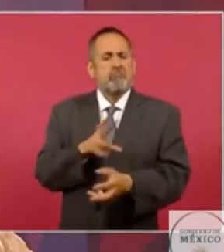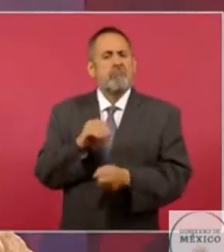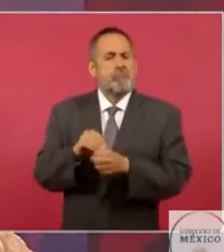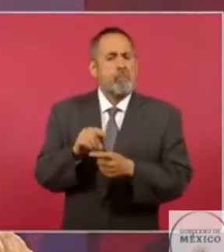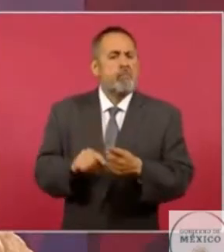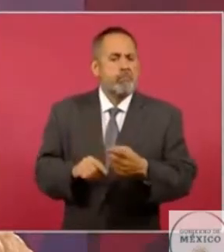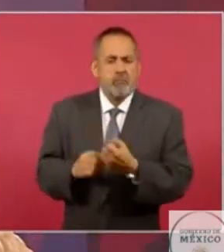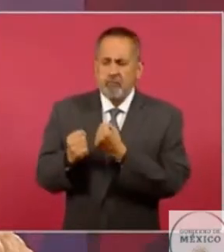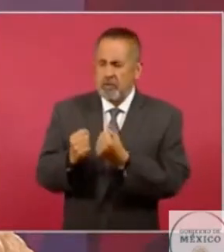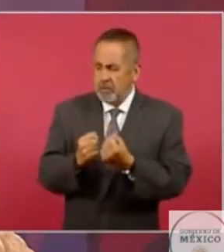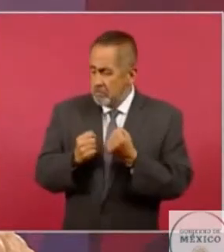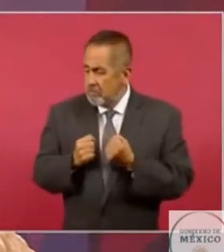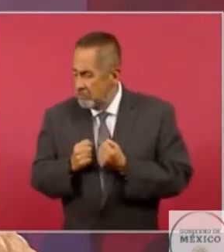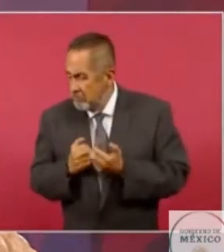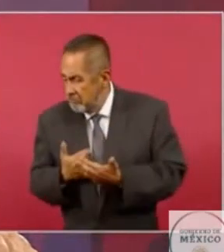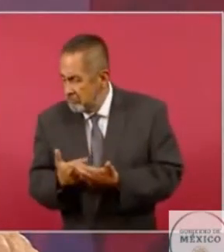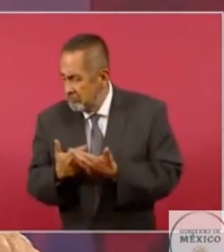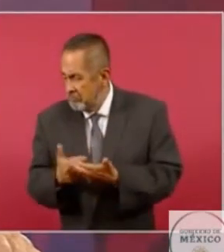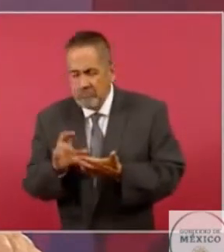fuertes.